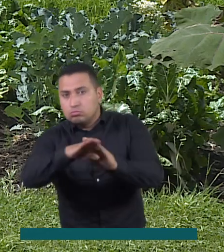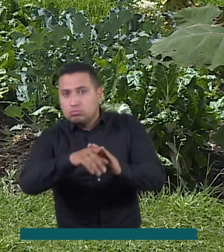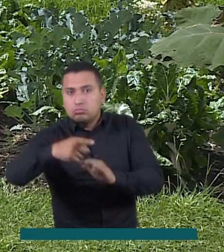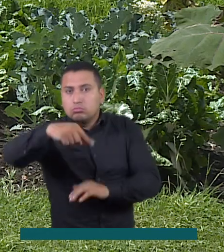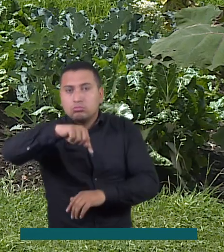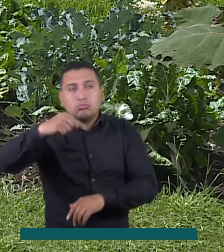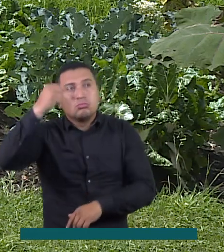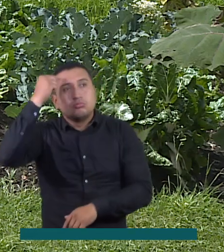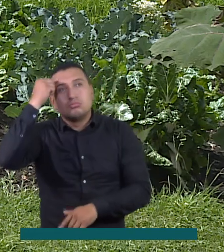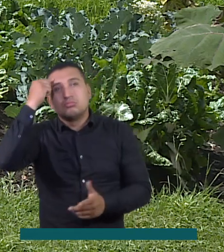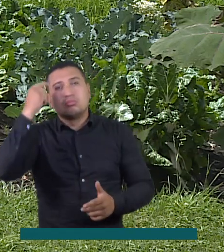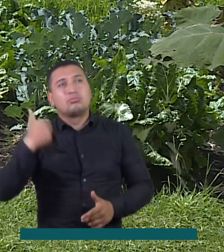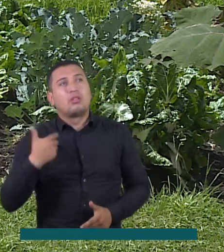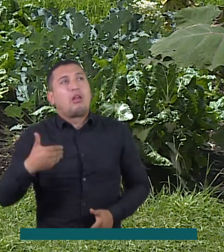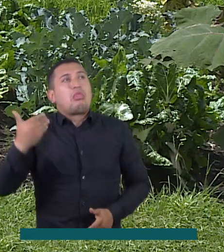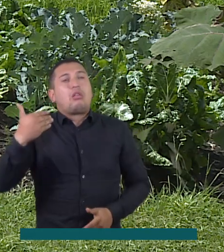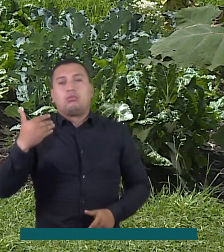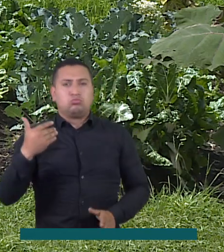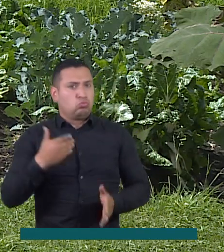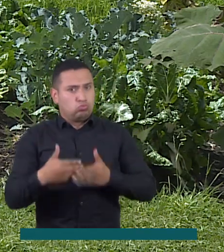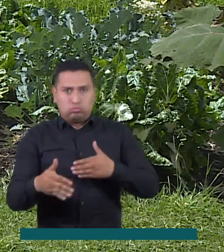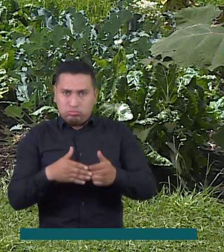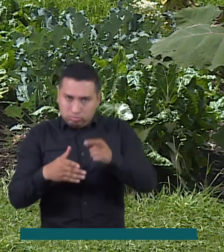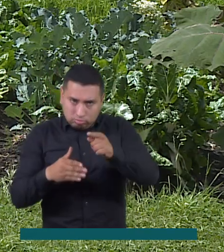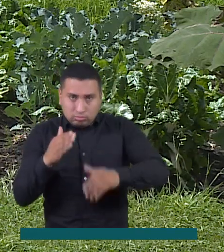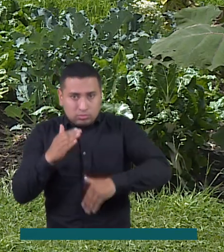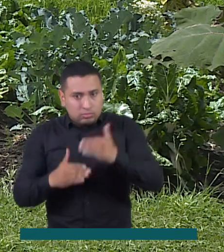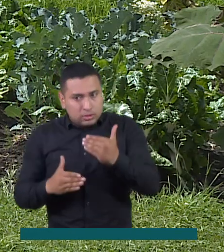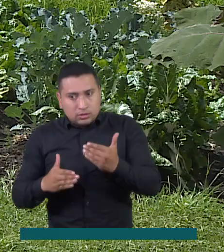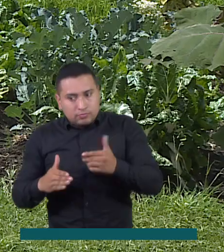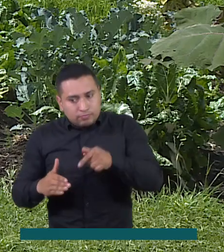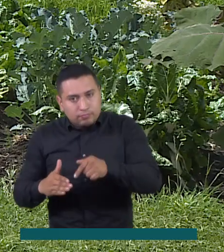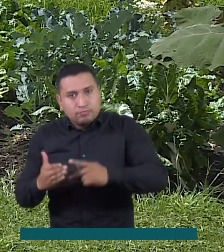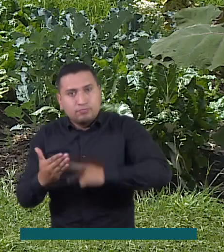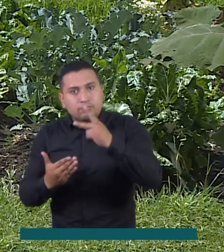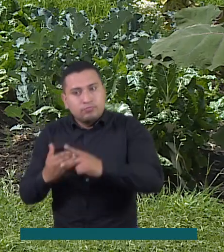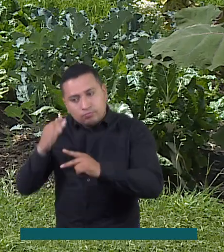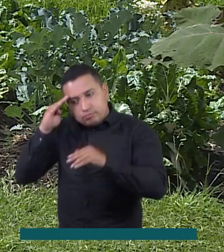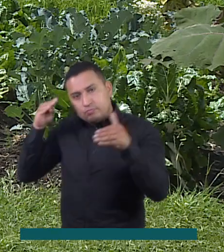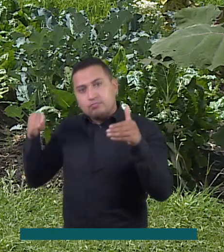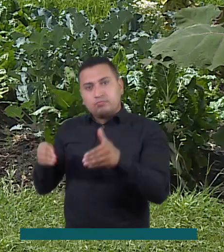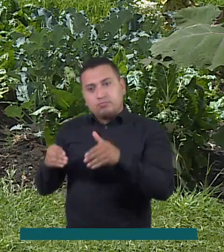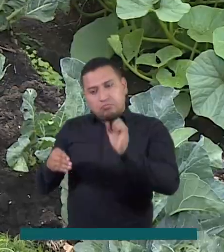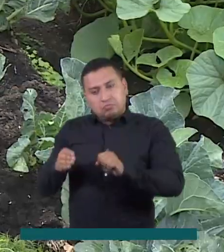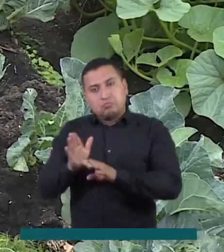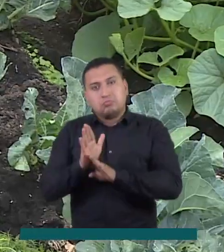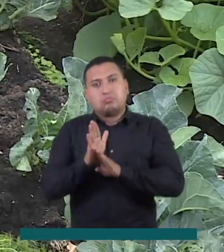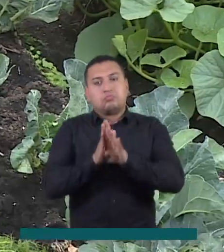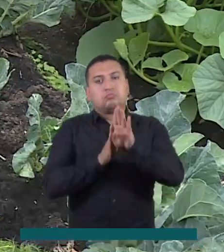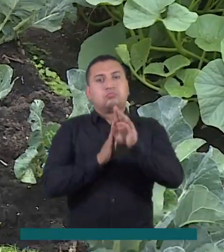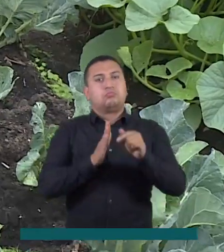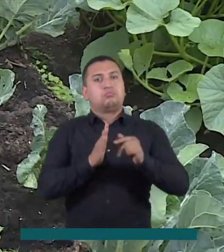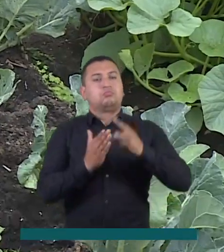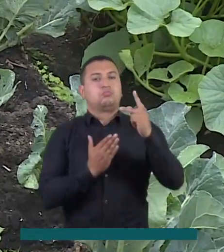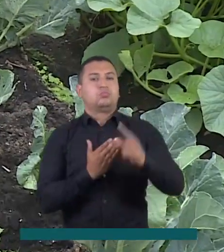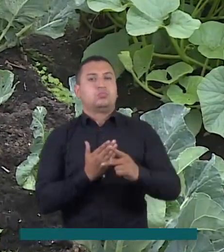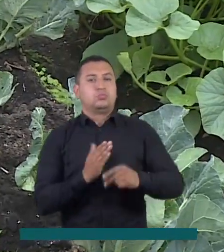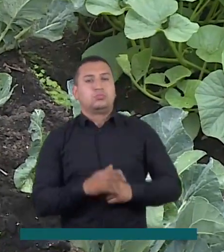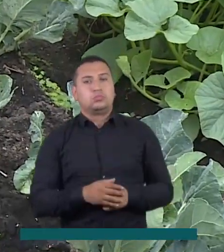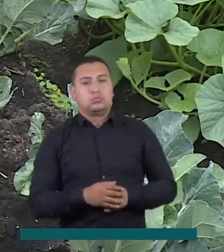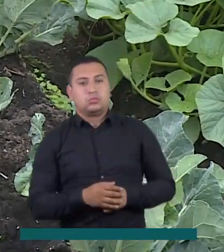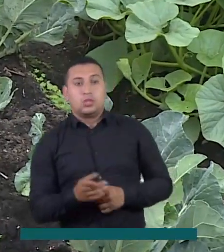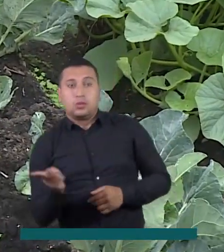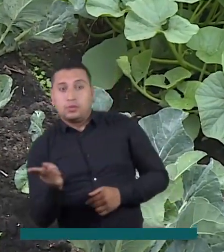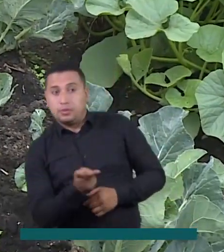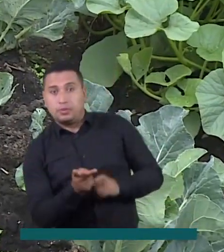cosa que uno empiece, la demora es empezar y ya sale uno adelante con ese proyecto. Esperan que otras mujeres de la